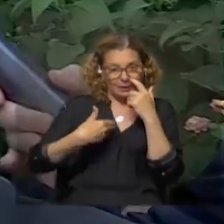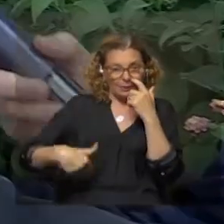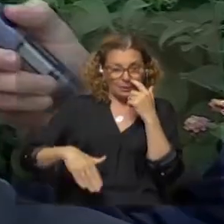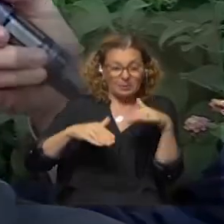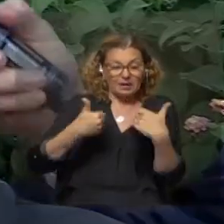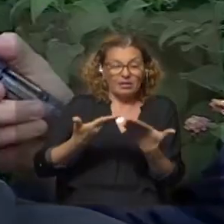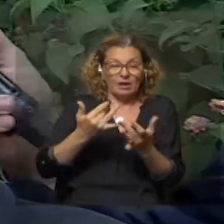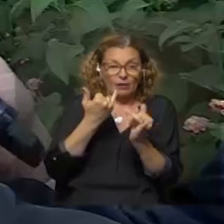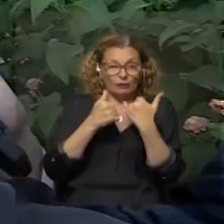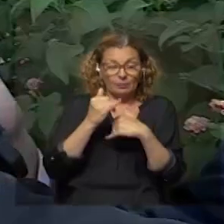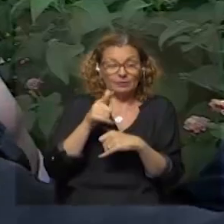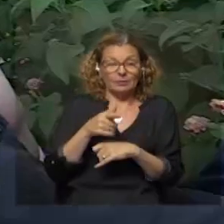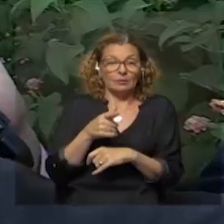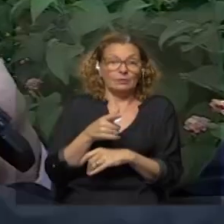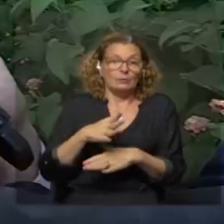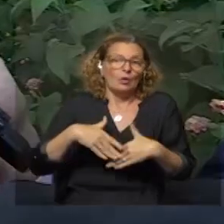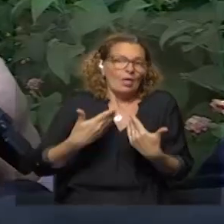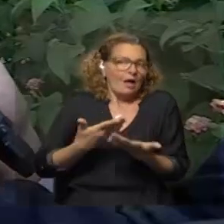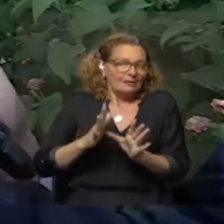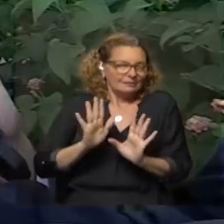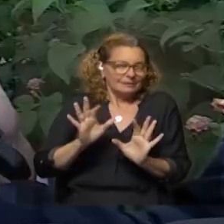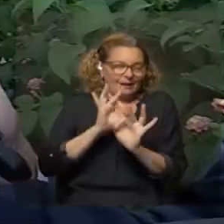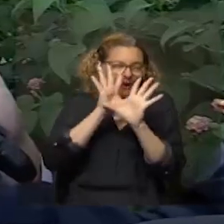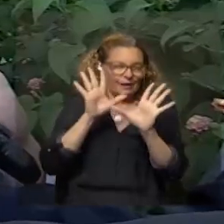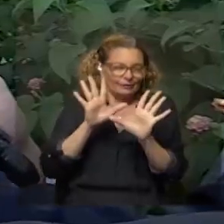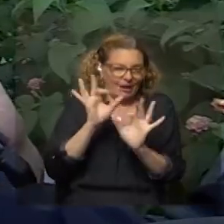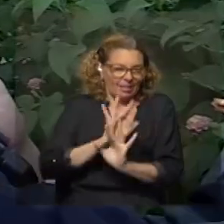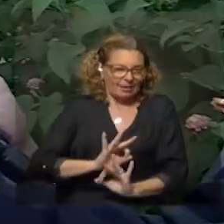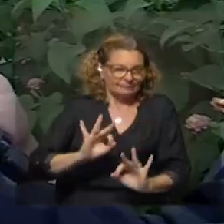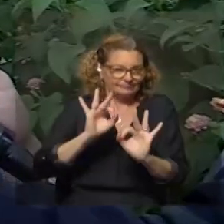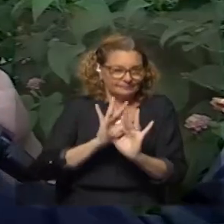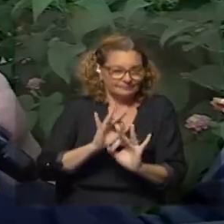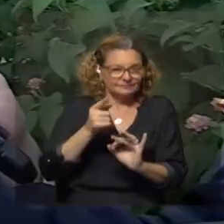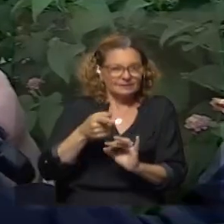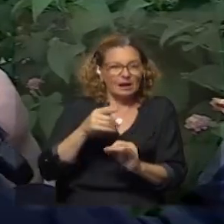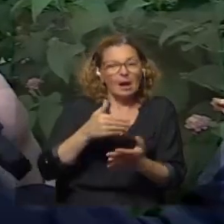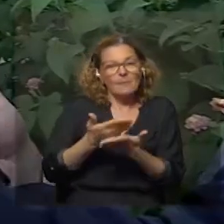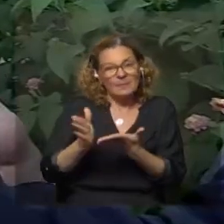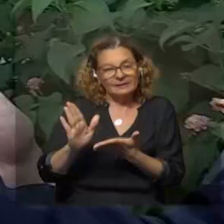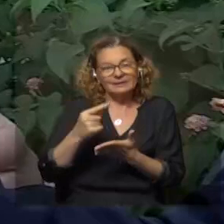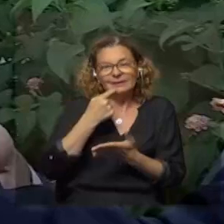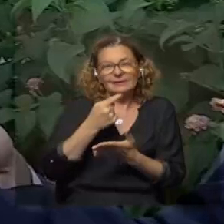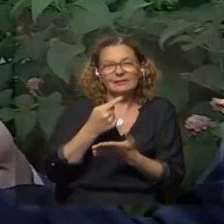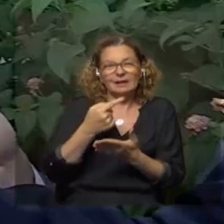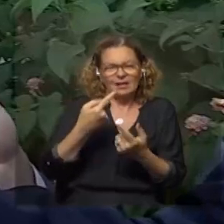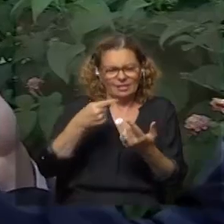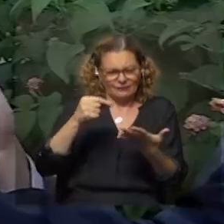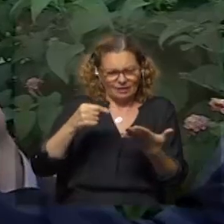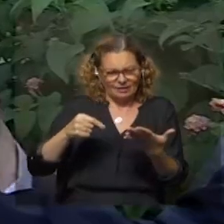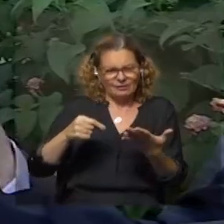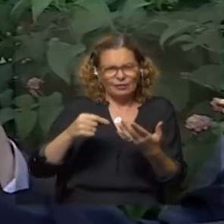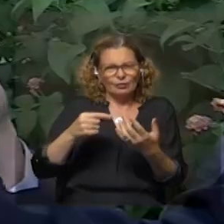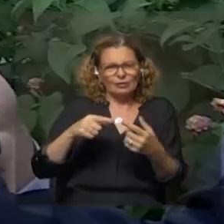brindar esta información así que de voluntario y de transparente nada por otro lado confirma cosas que